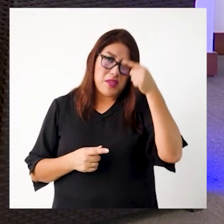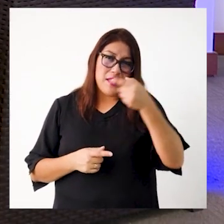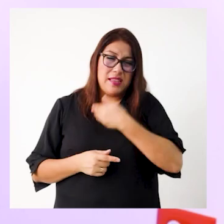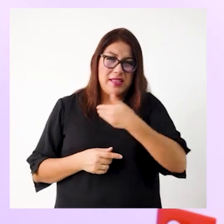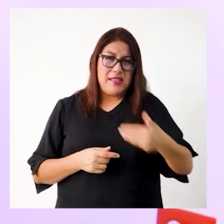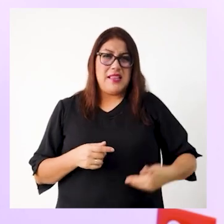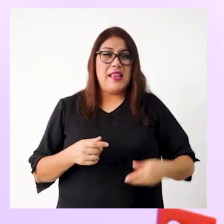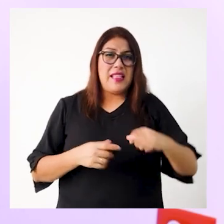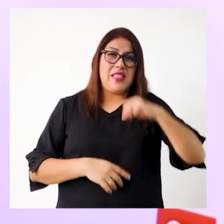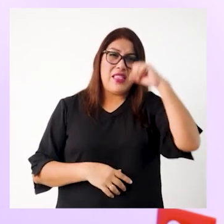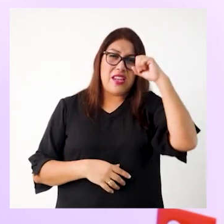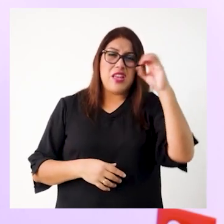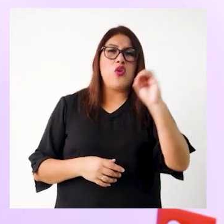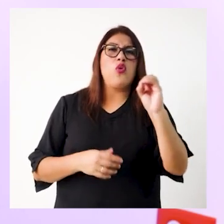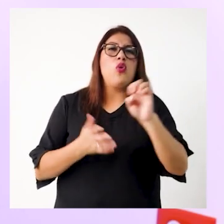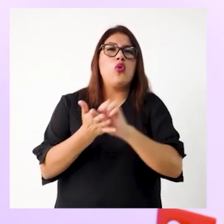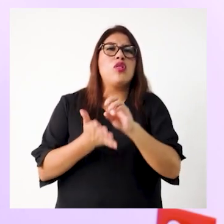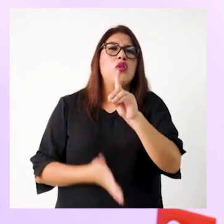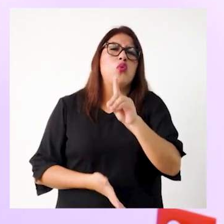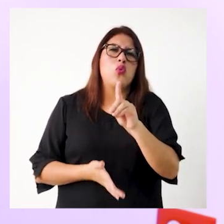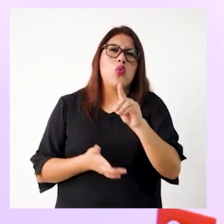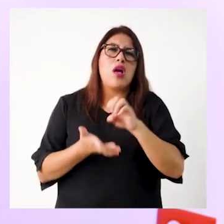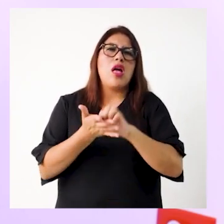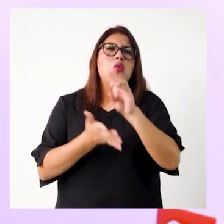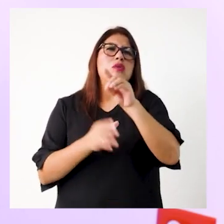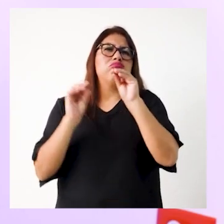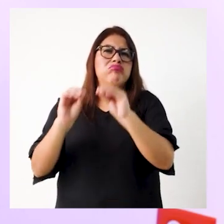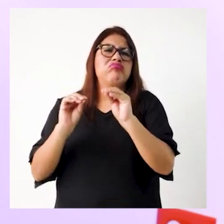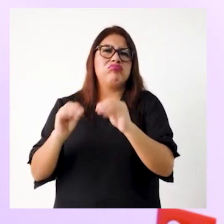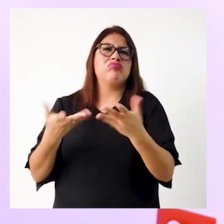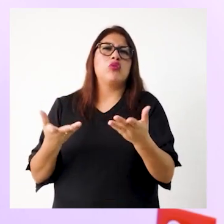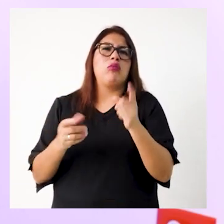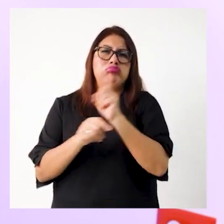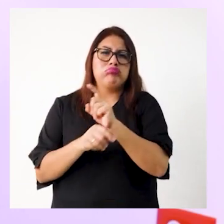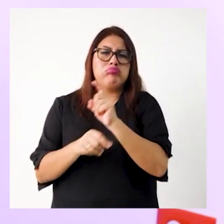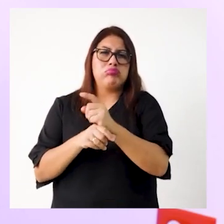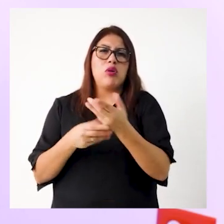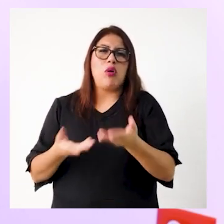Derecho o con la educación, con el ser buena persona, con el